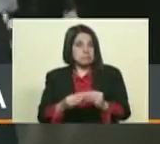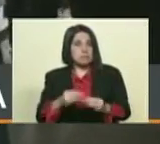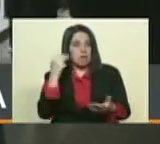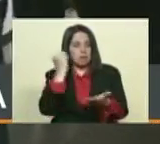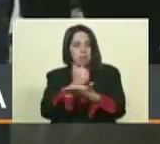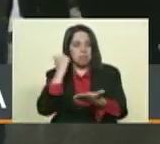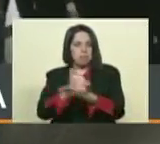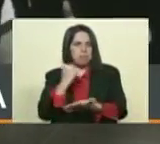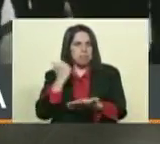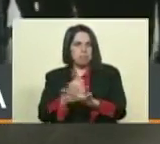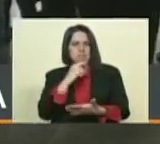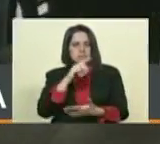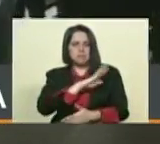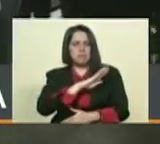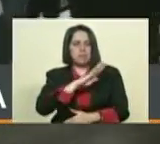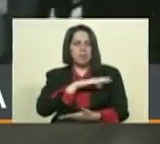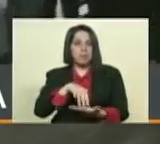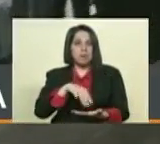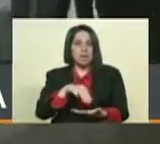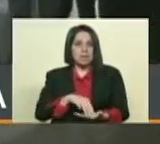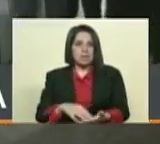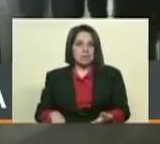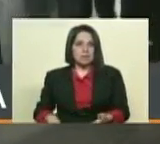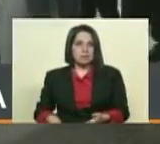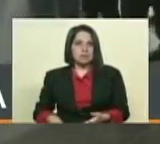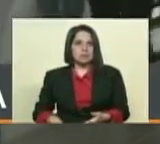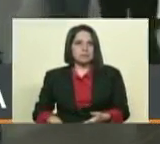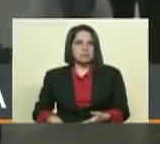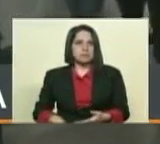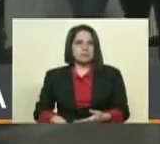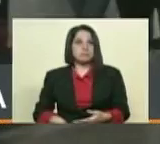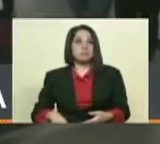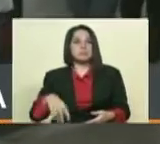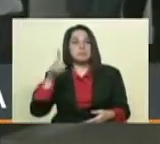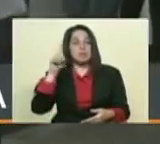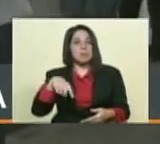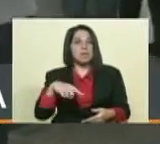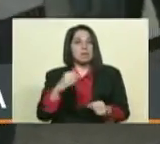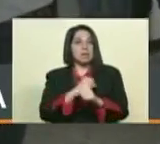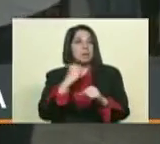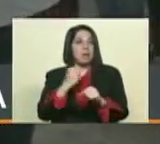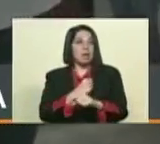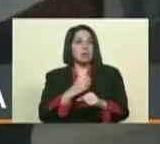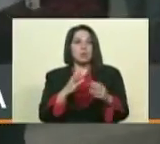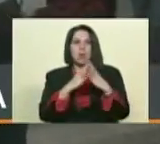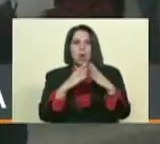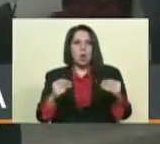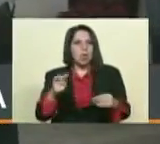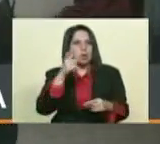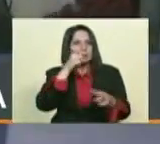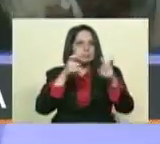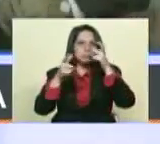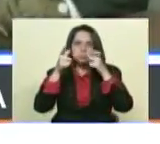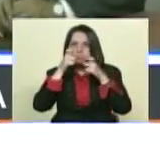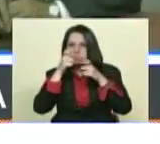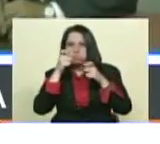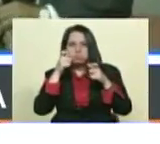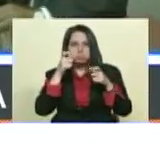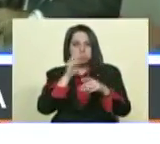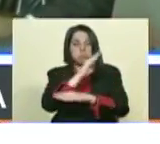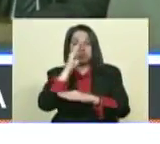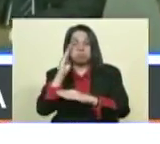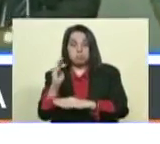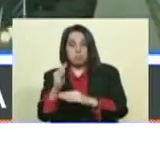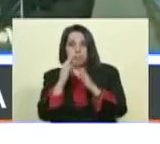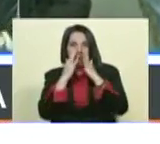identificando en este momento para que se desplieguen. También hemos estado trabajando toda la dimensión de la prevención. Estamos articulando todas las